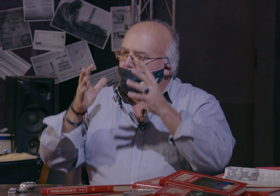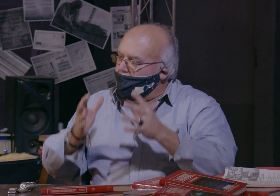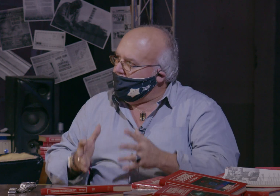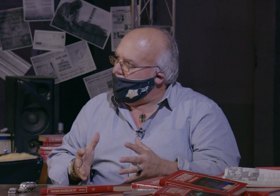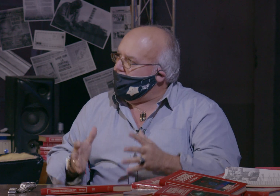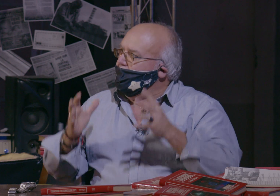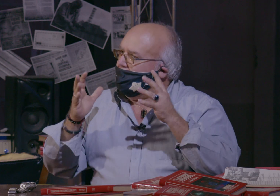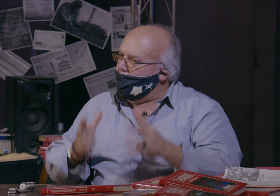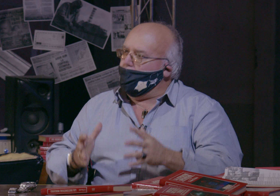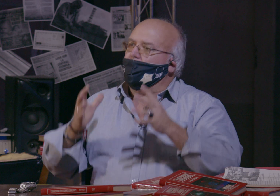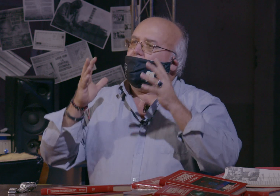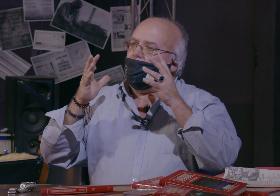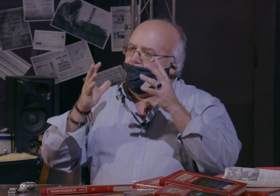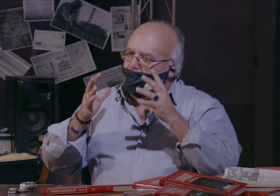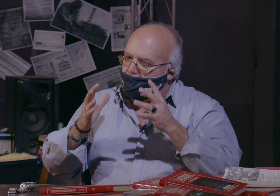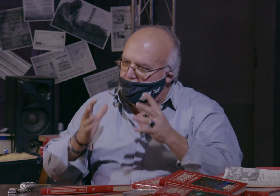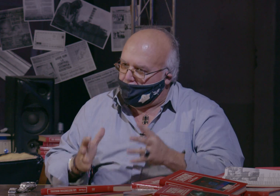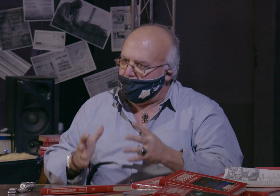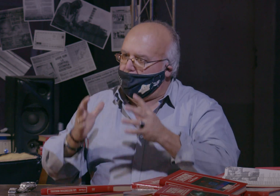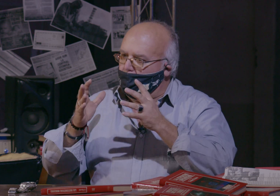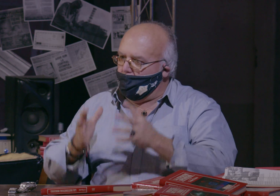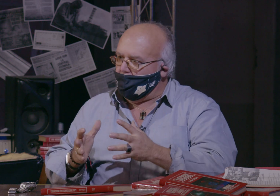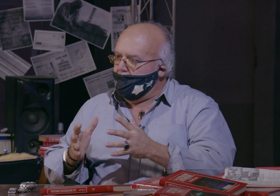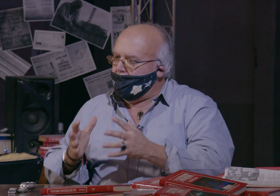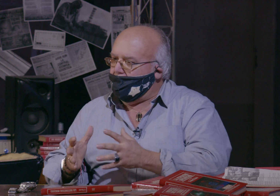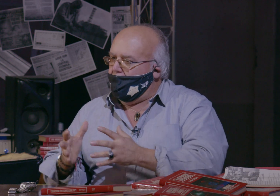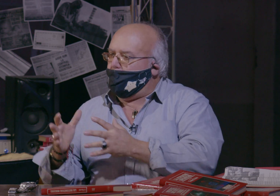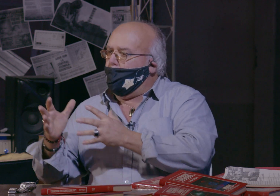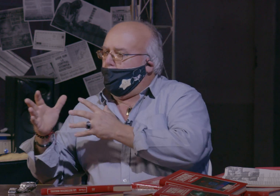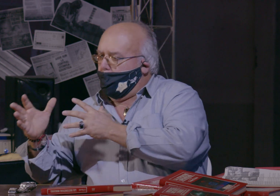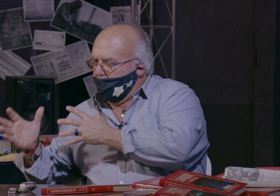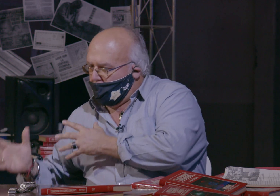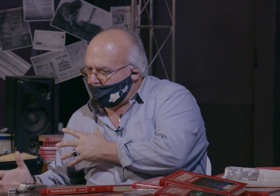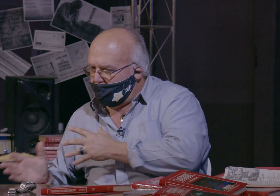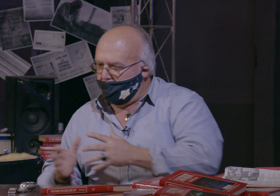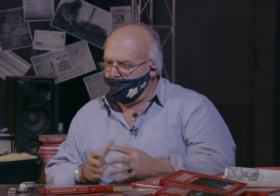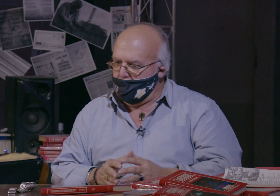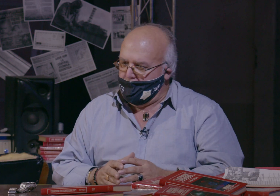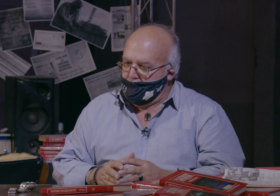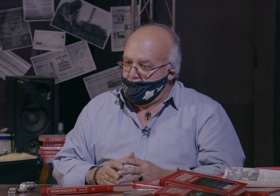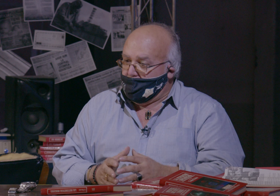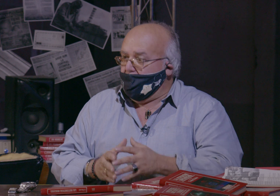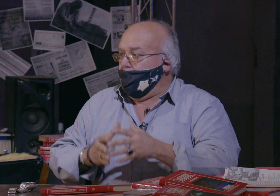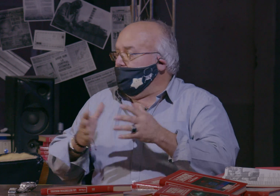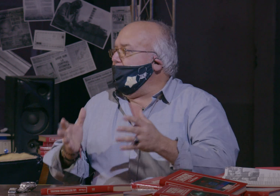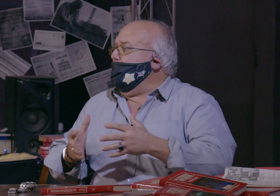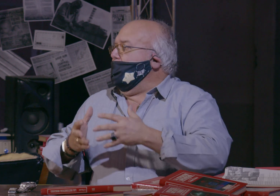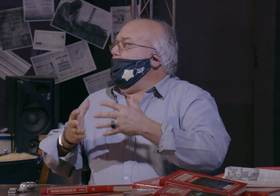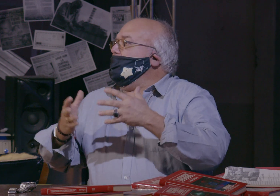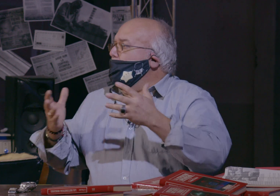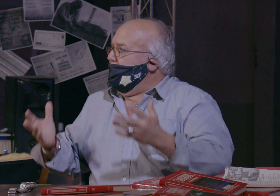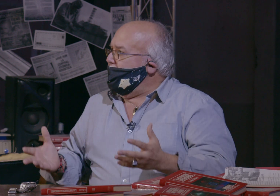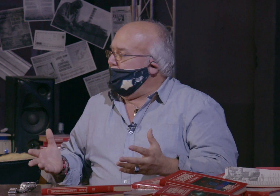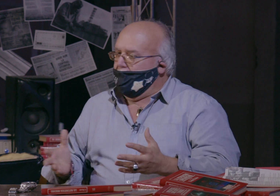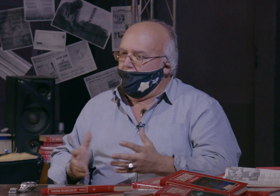la mayor cantidad de aguas residuales del mayor número de la población posible. Tienes que dotar de medidas